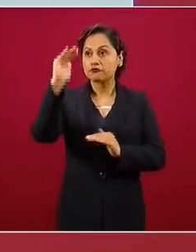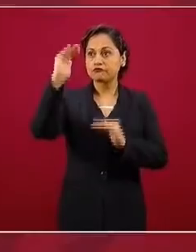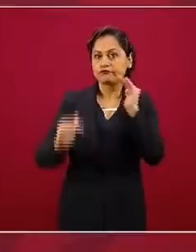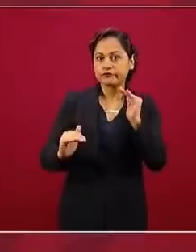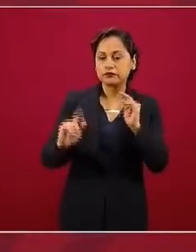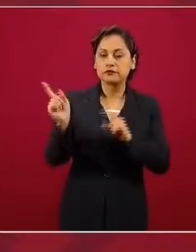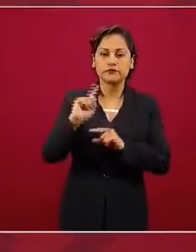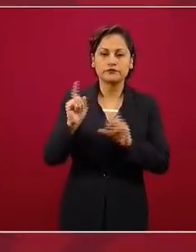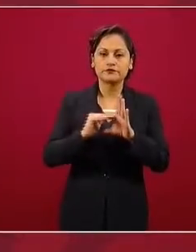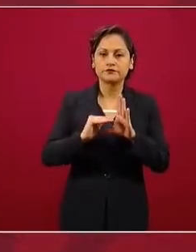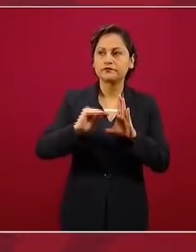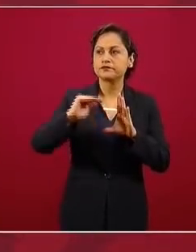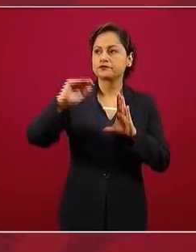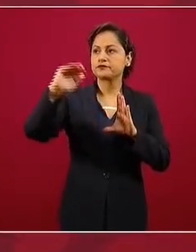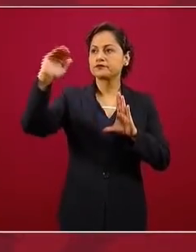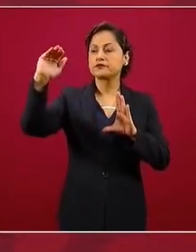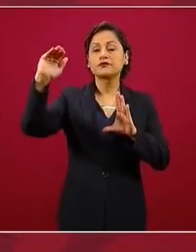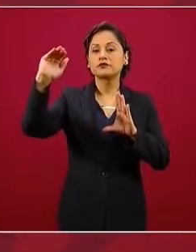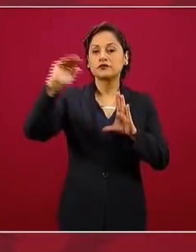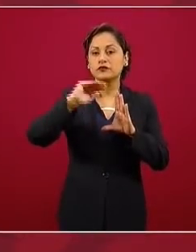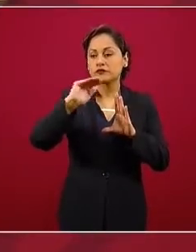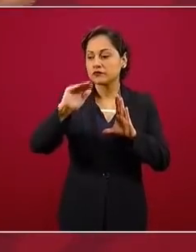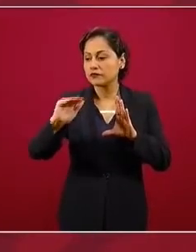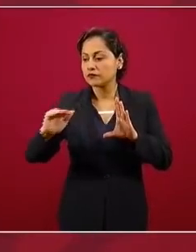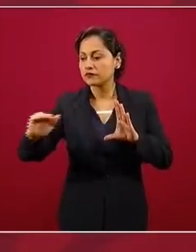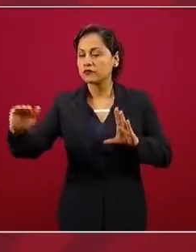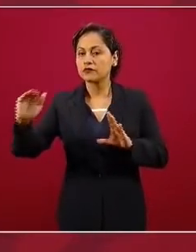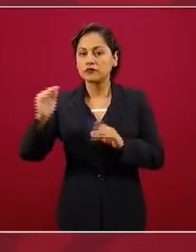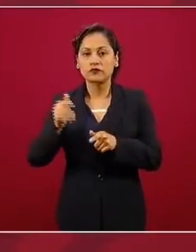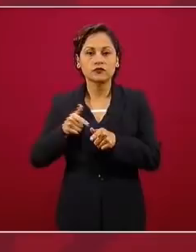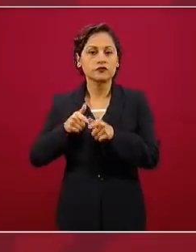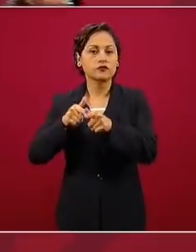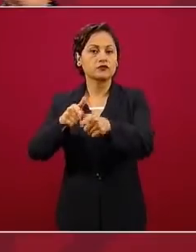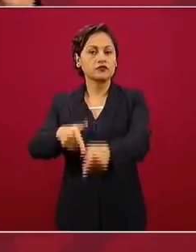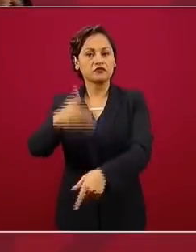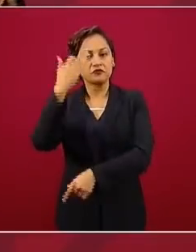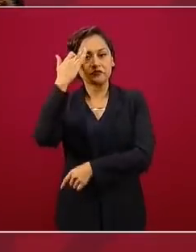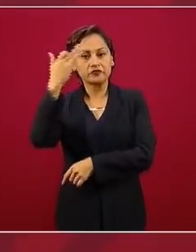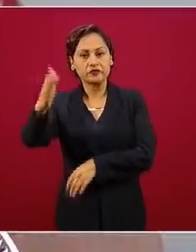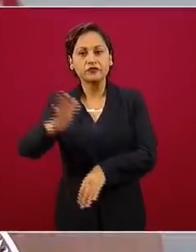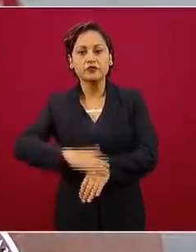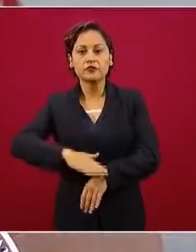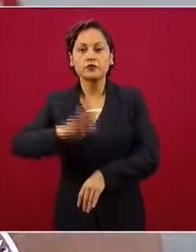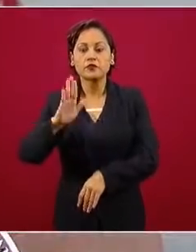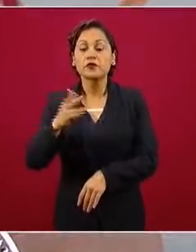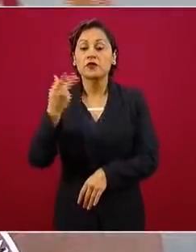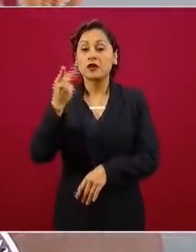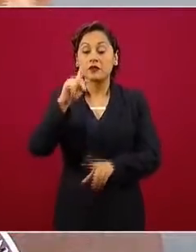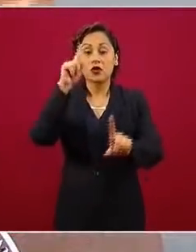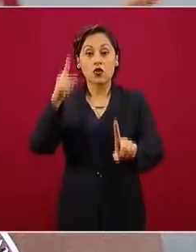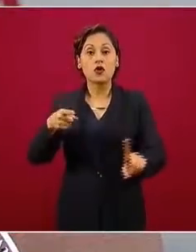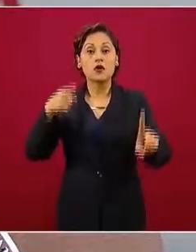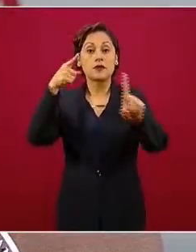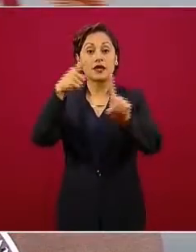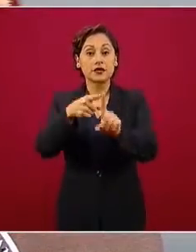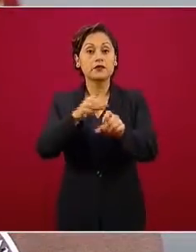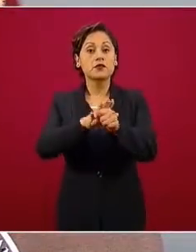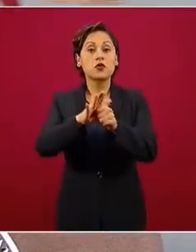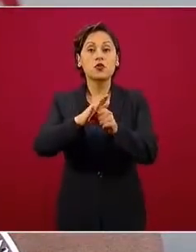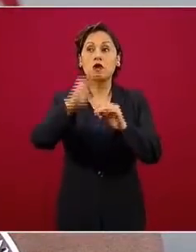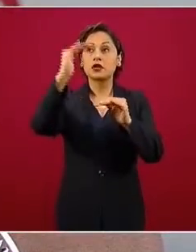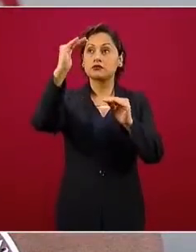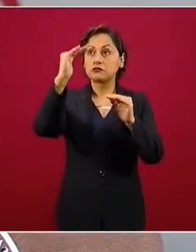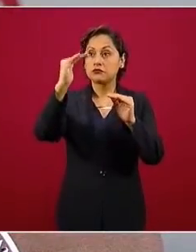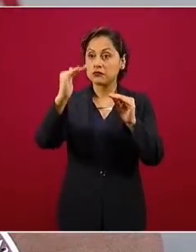lo que permite es, segundo objetivo, diferir o posponer, desplazar en el tiempo el momento de la